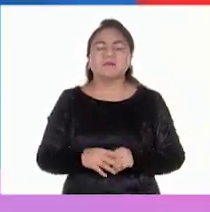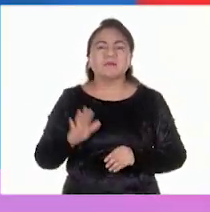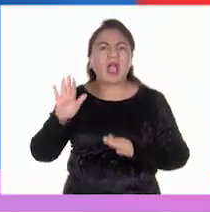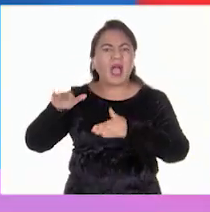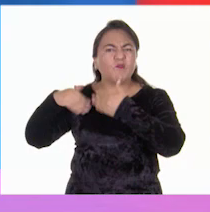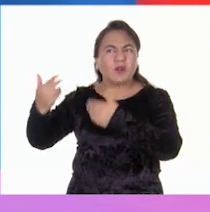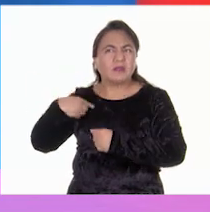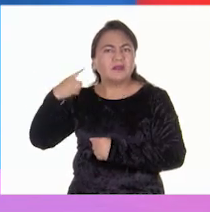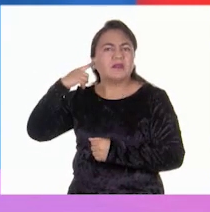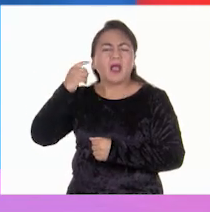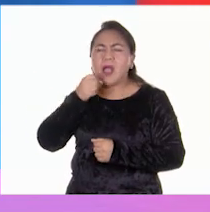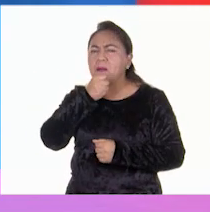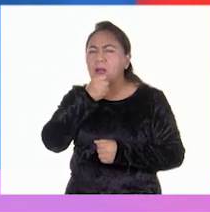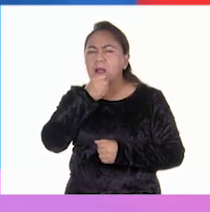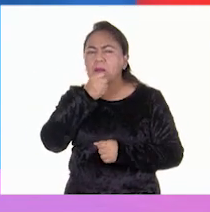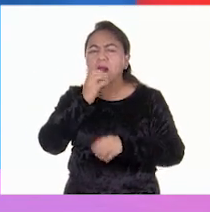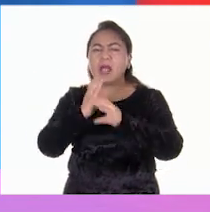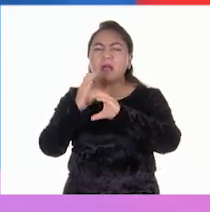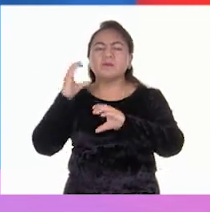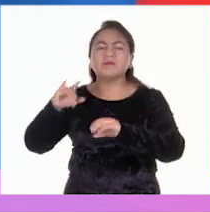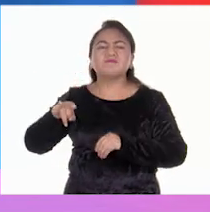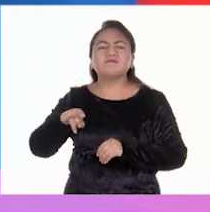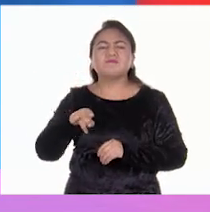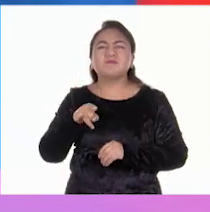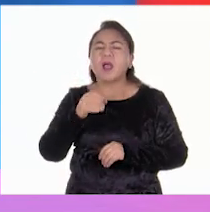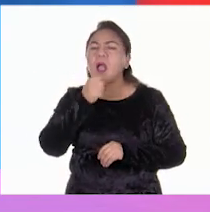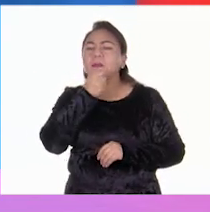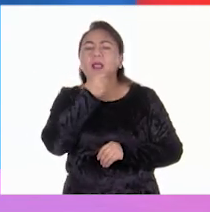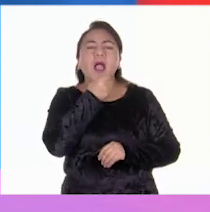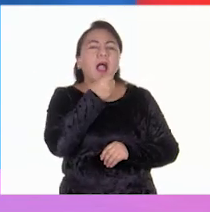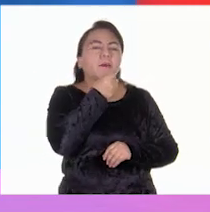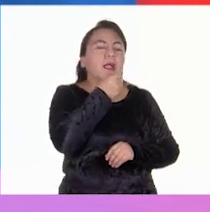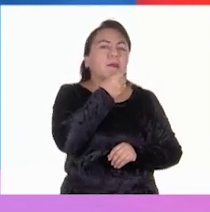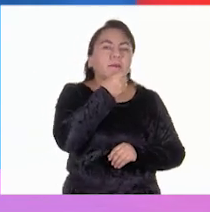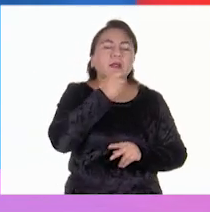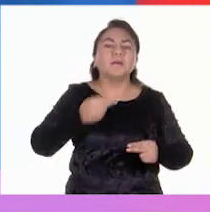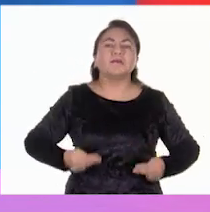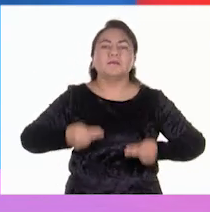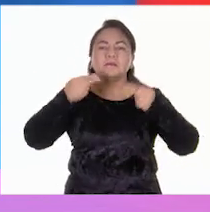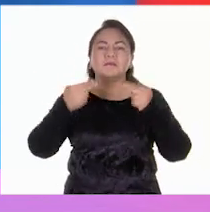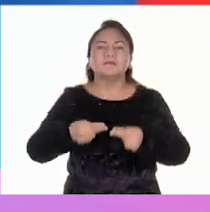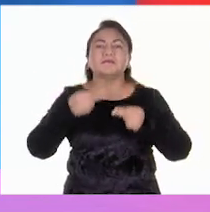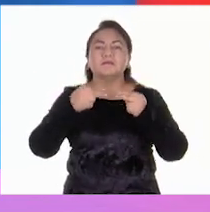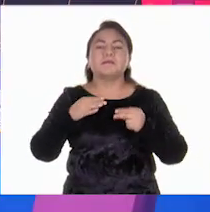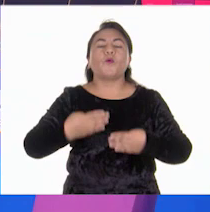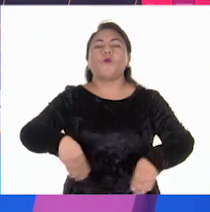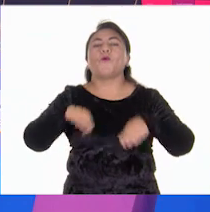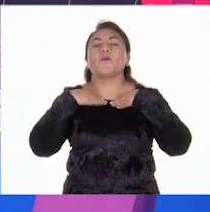el megáfono de una camioneta con la voz del vendedor de cobijas de feria.